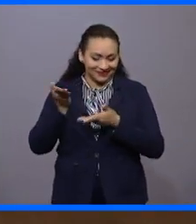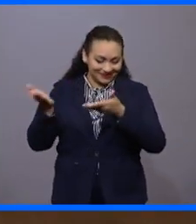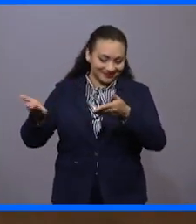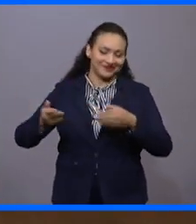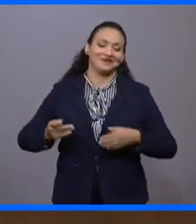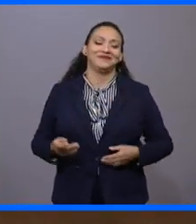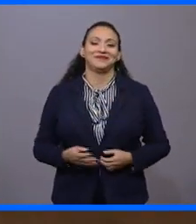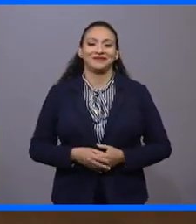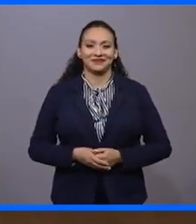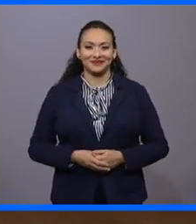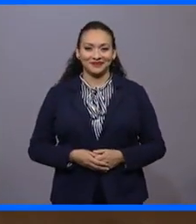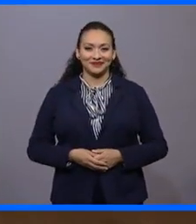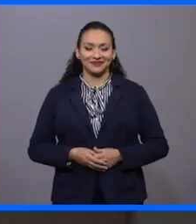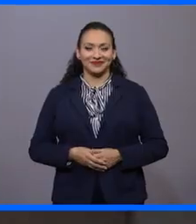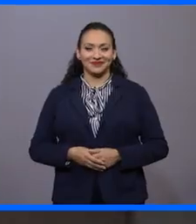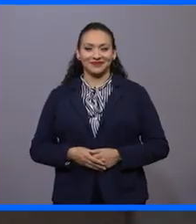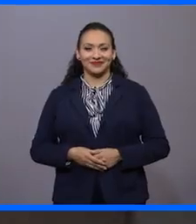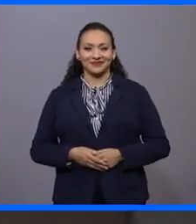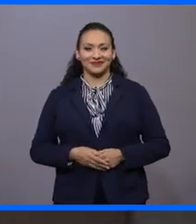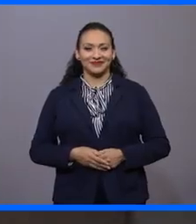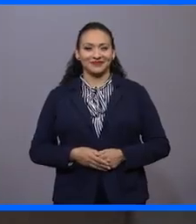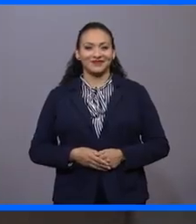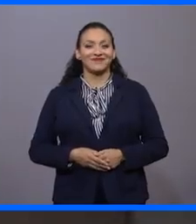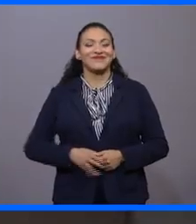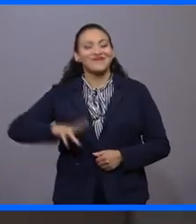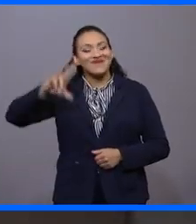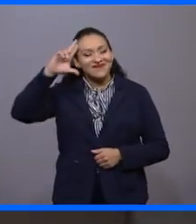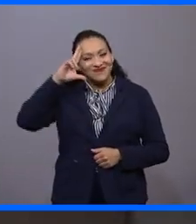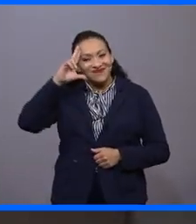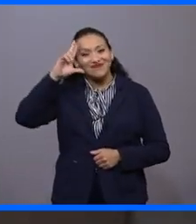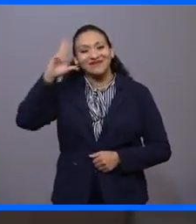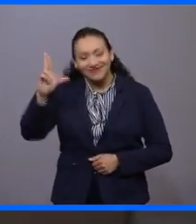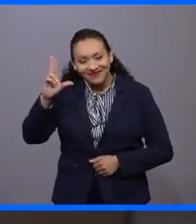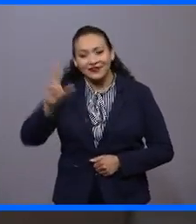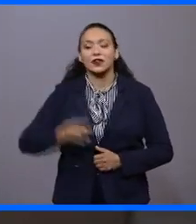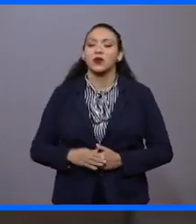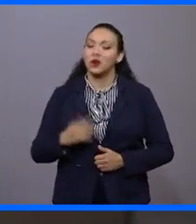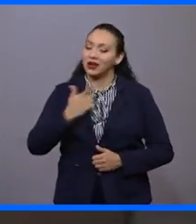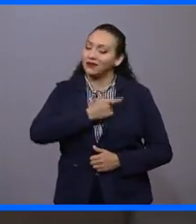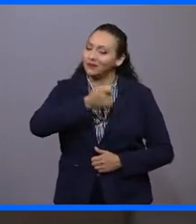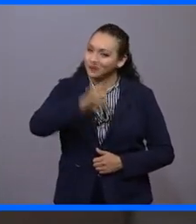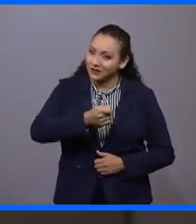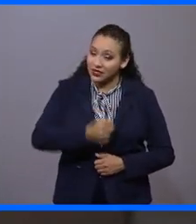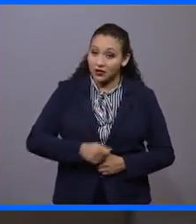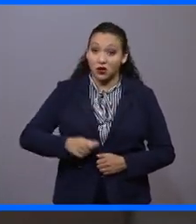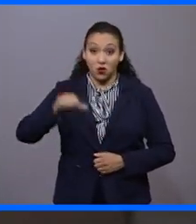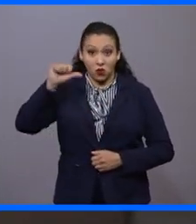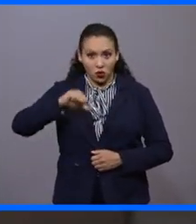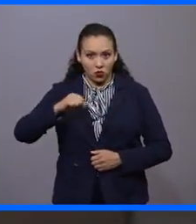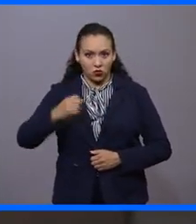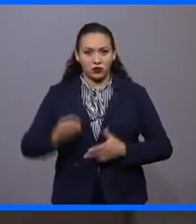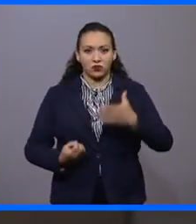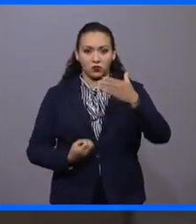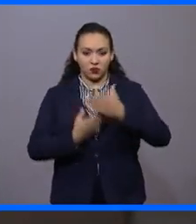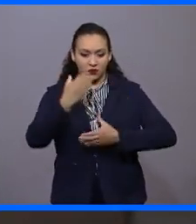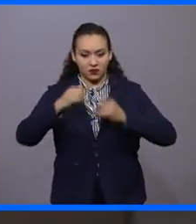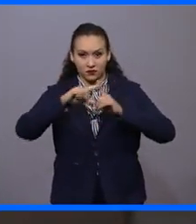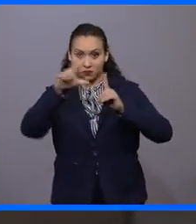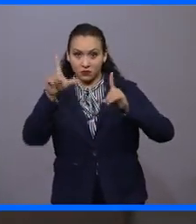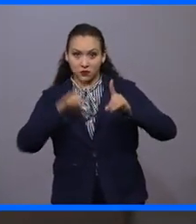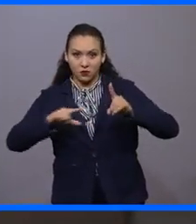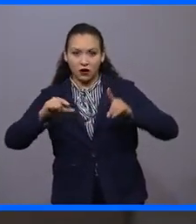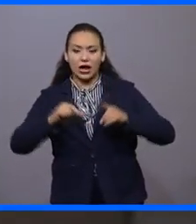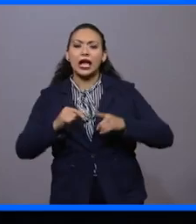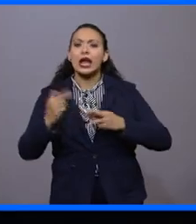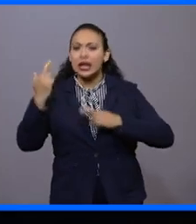te escuchamos. ¿Qué tal? Es un gusto saludarles. El Pleno de la nueva Suprema Corte de Justicia de la Nación